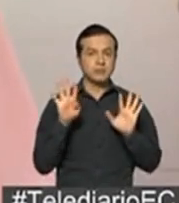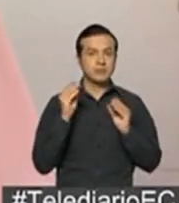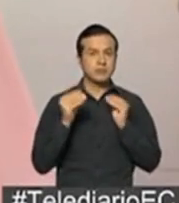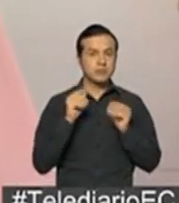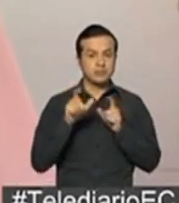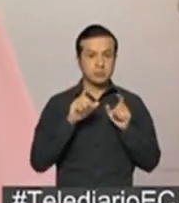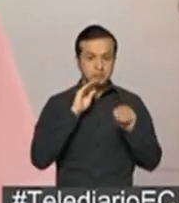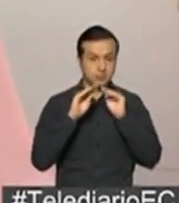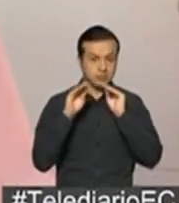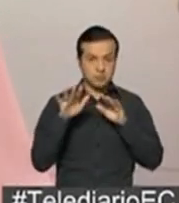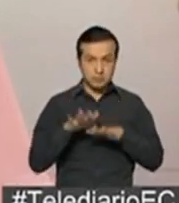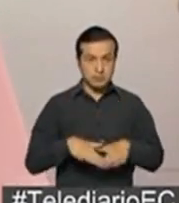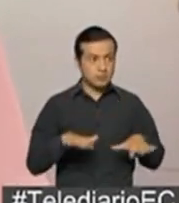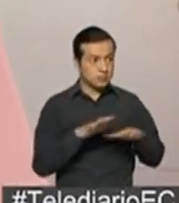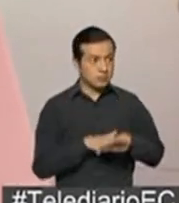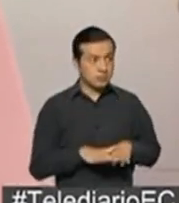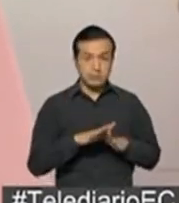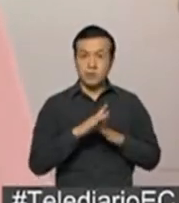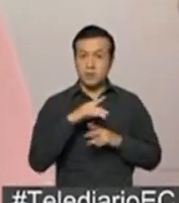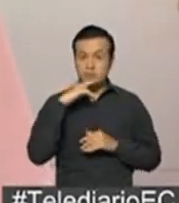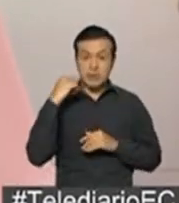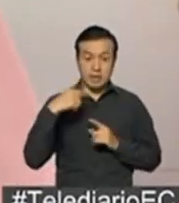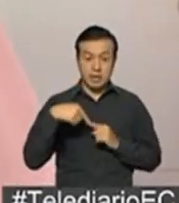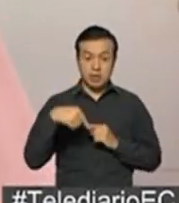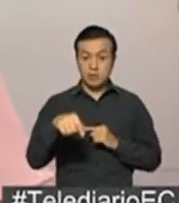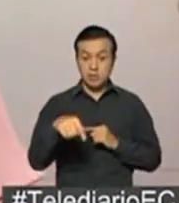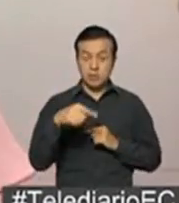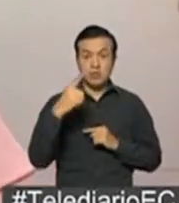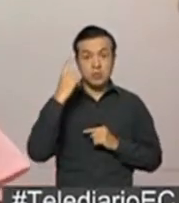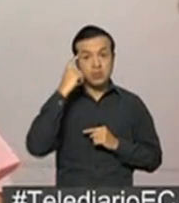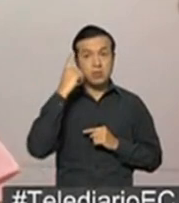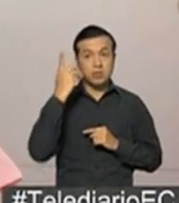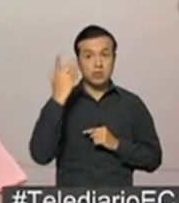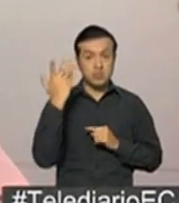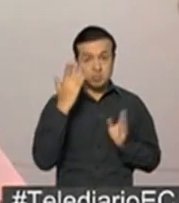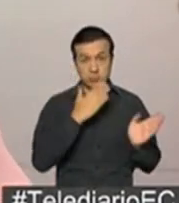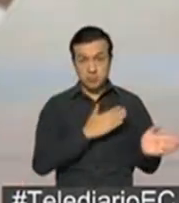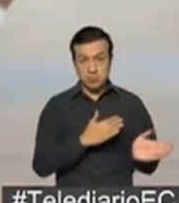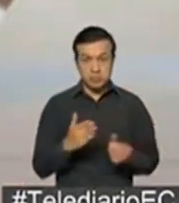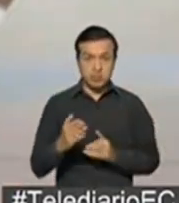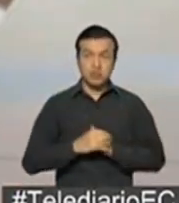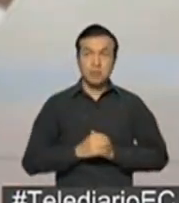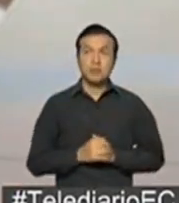la ciudadanía precisamente para este feriado y pues para cerrar el año, ministra? Sí,